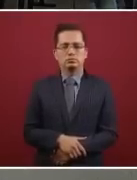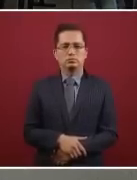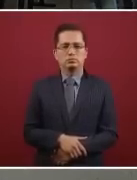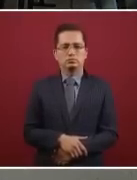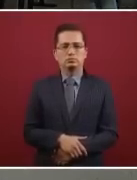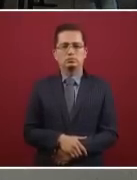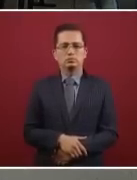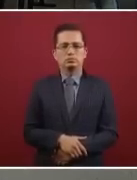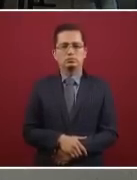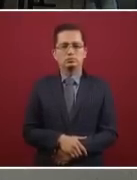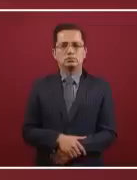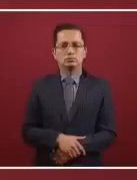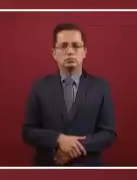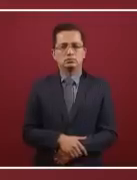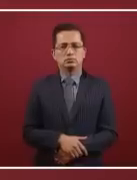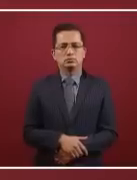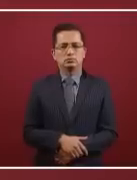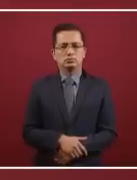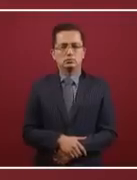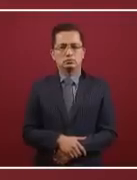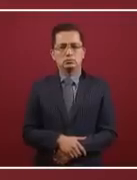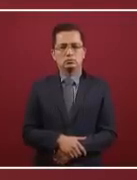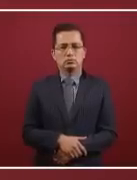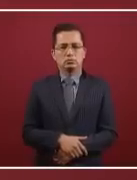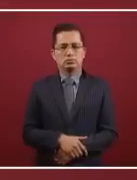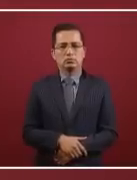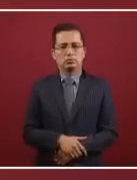Y por eso vamos a